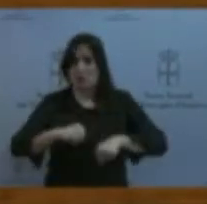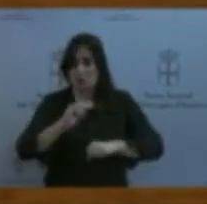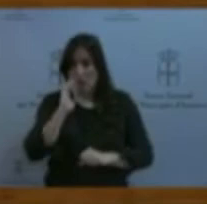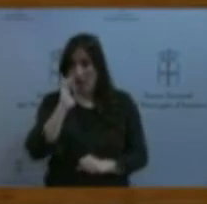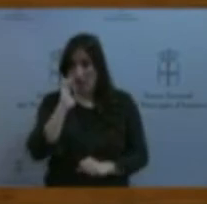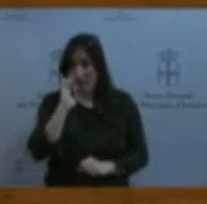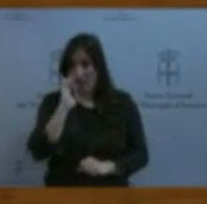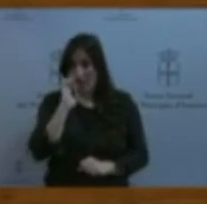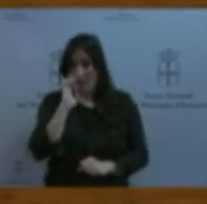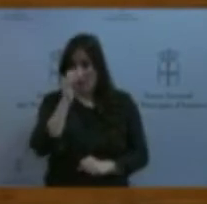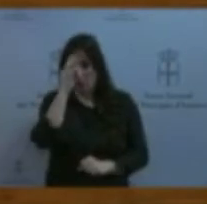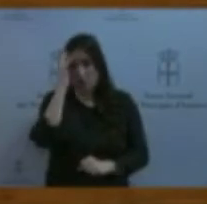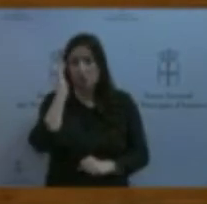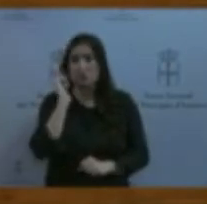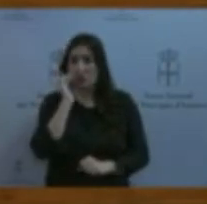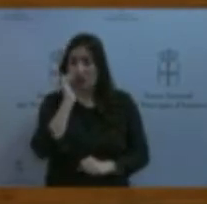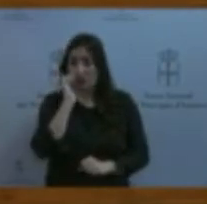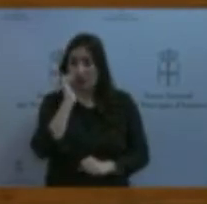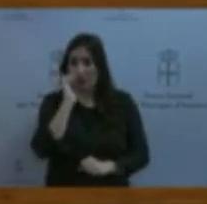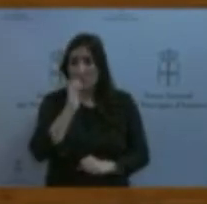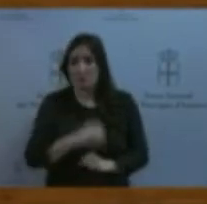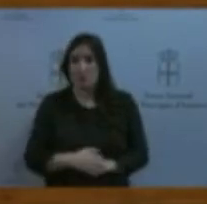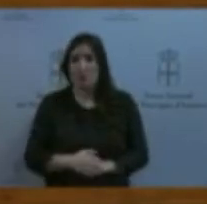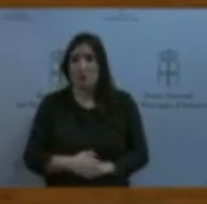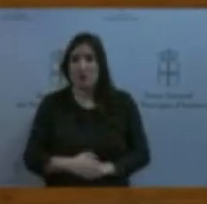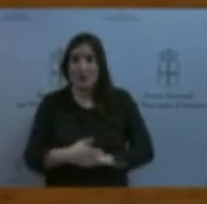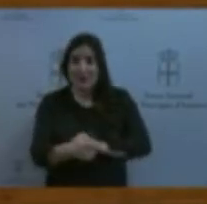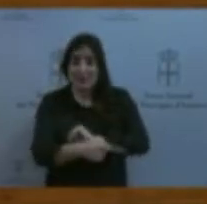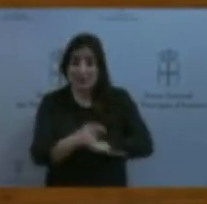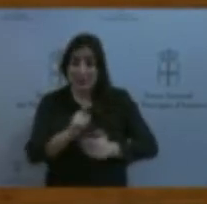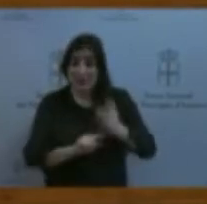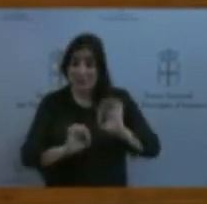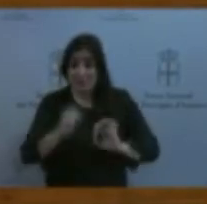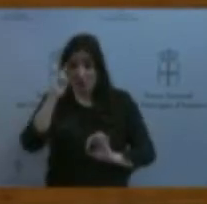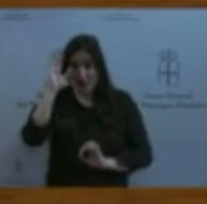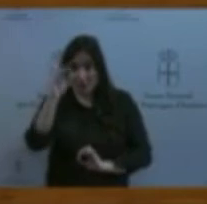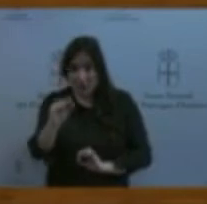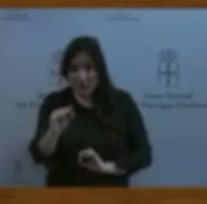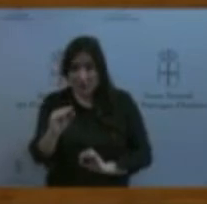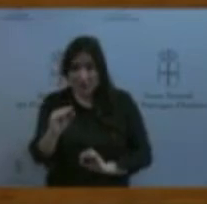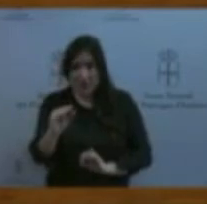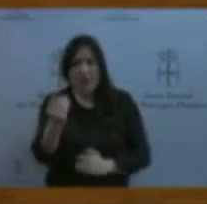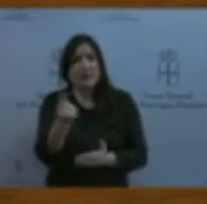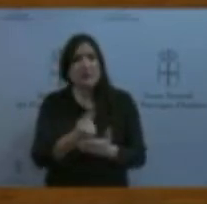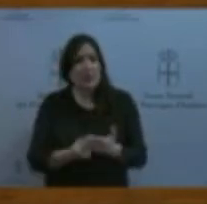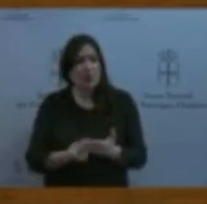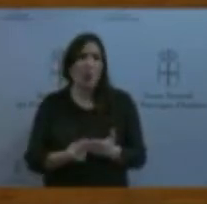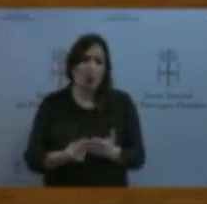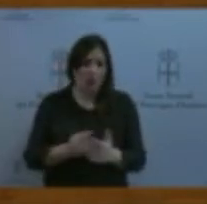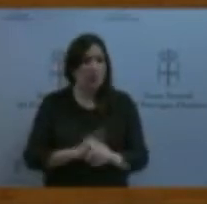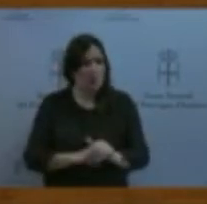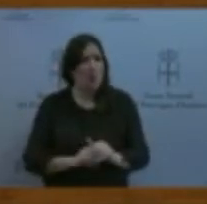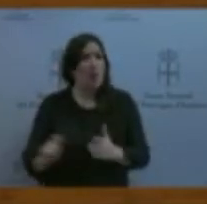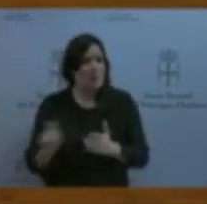el diseño de la estrategia de especialización inteligente tardó unos cuantos meses, precisamente, por consultar a todos los